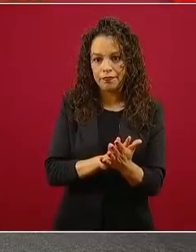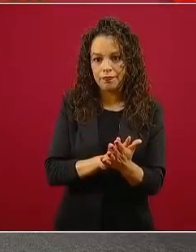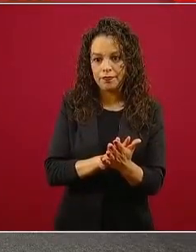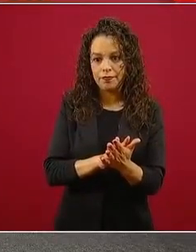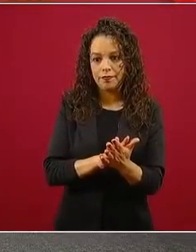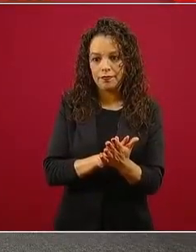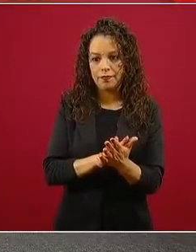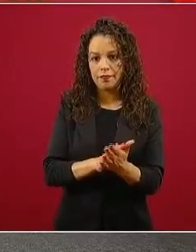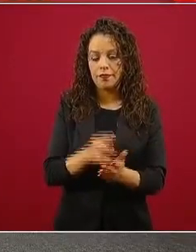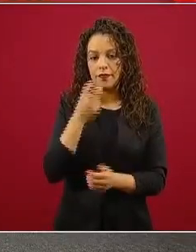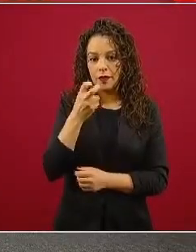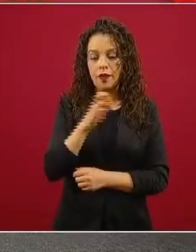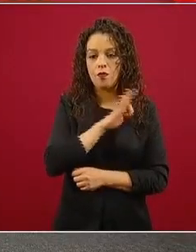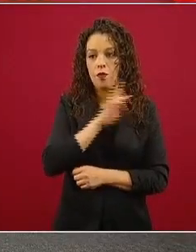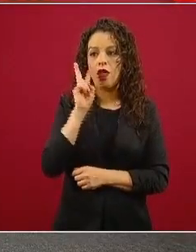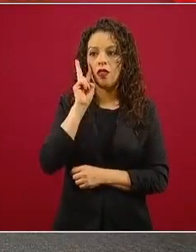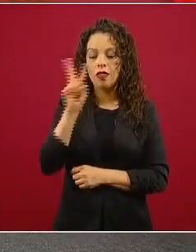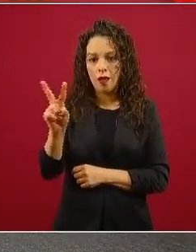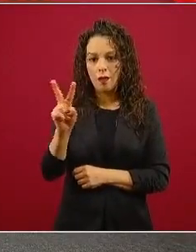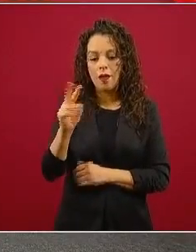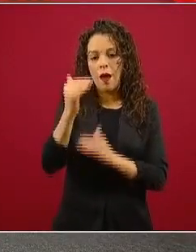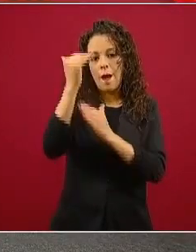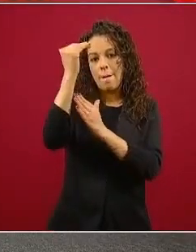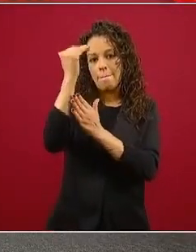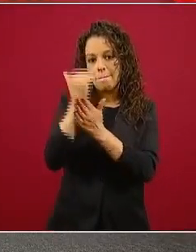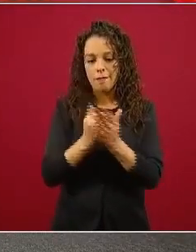ahí la caída de la economía, pero